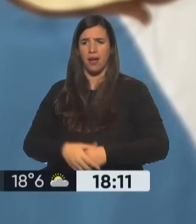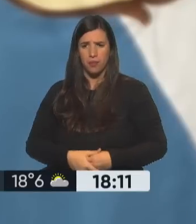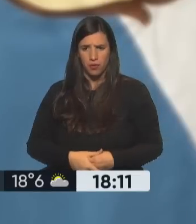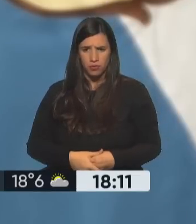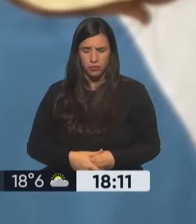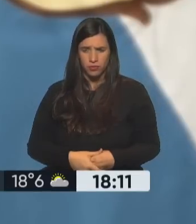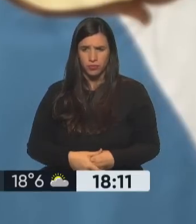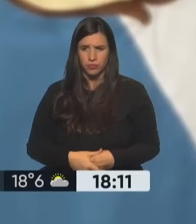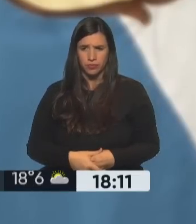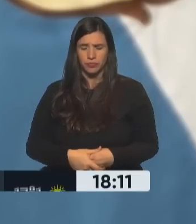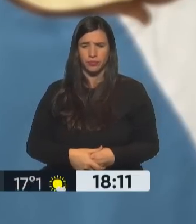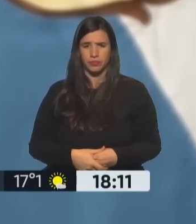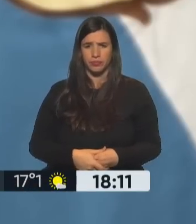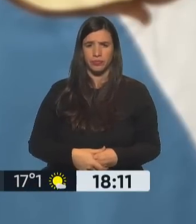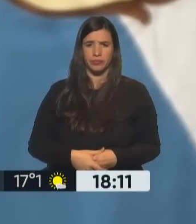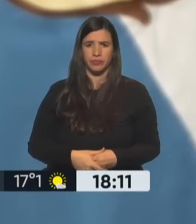Sería